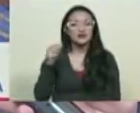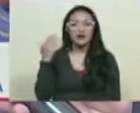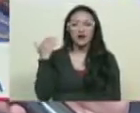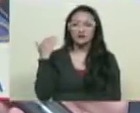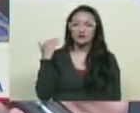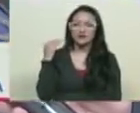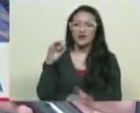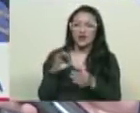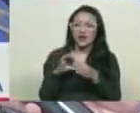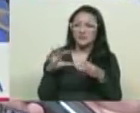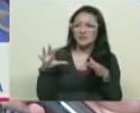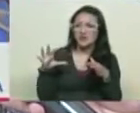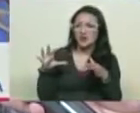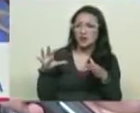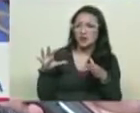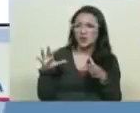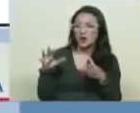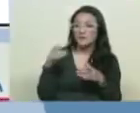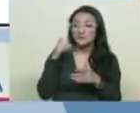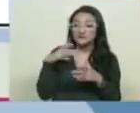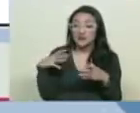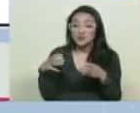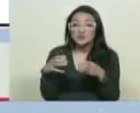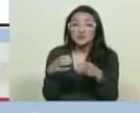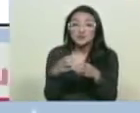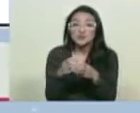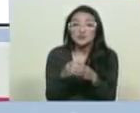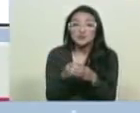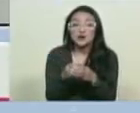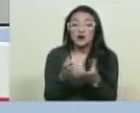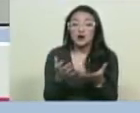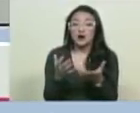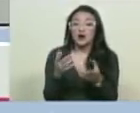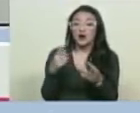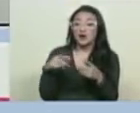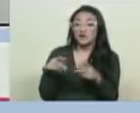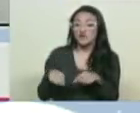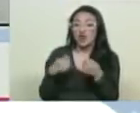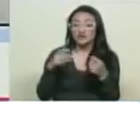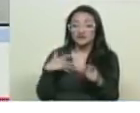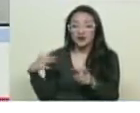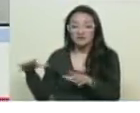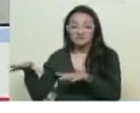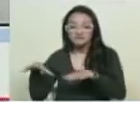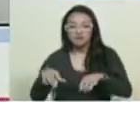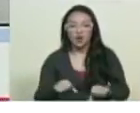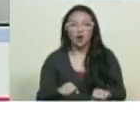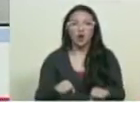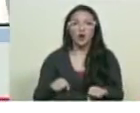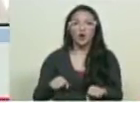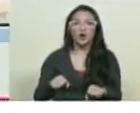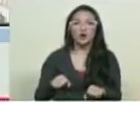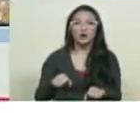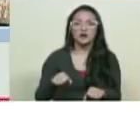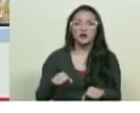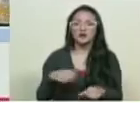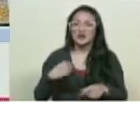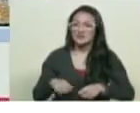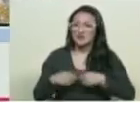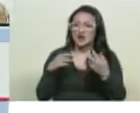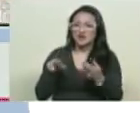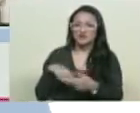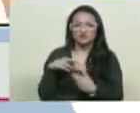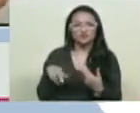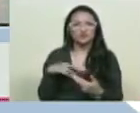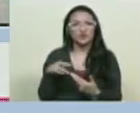pueblo, cuando la violencia quiso imponerse, cuando pensaron que estaba debilitado el liderazgo de la revolución y el gobierno y el